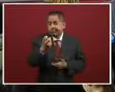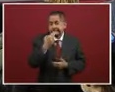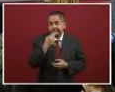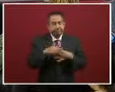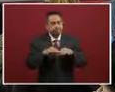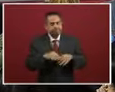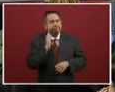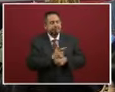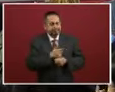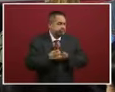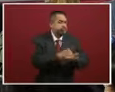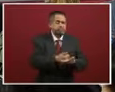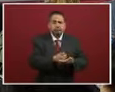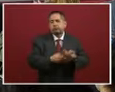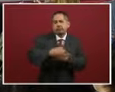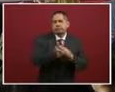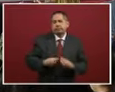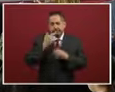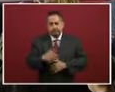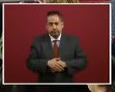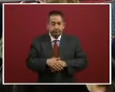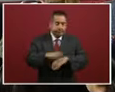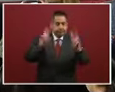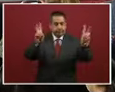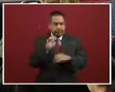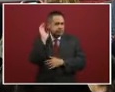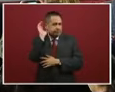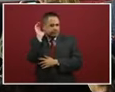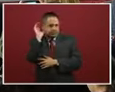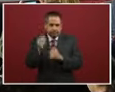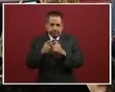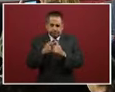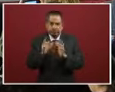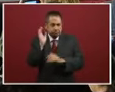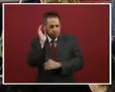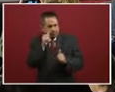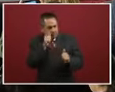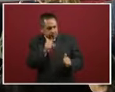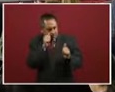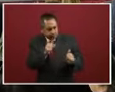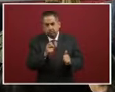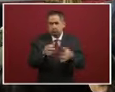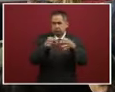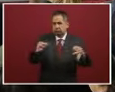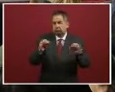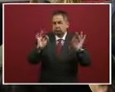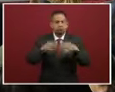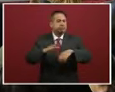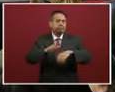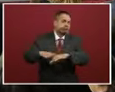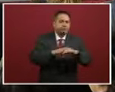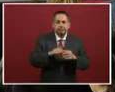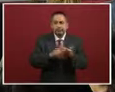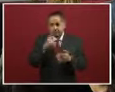que podamos vivir mejor en general. Este llamado a escuchar primero, pues no es solamente una consigna, un eslogan o un llamado a la